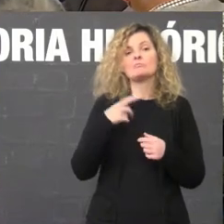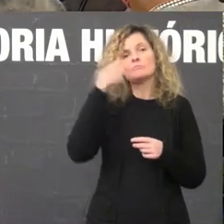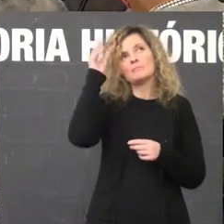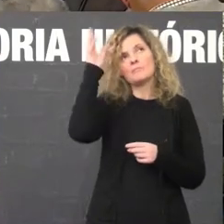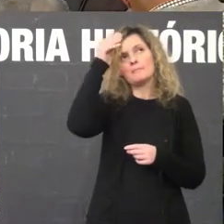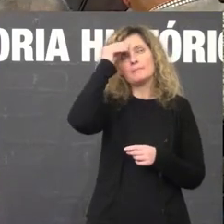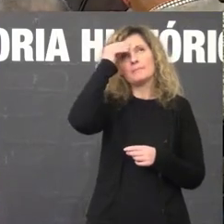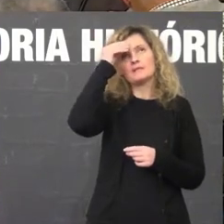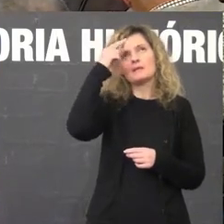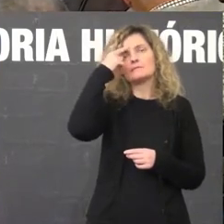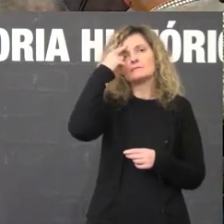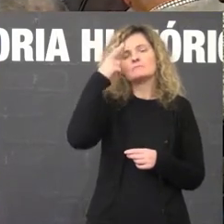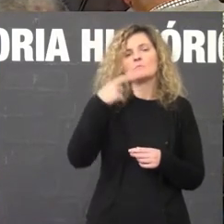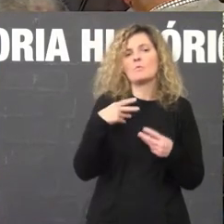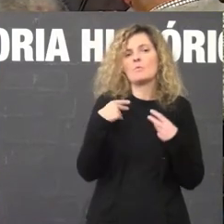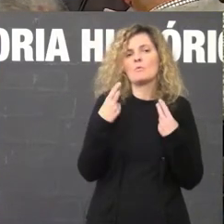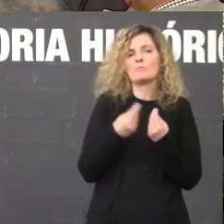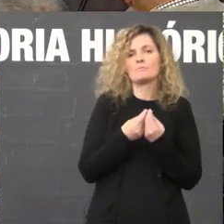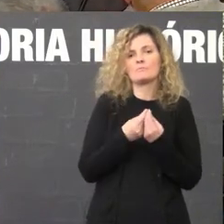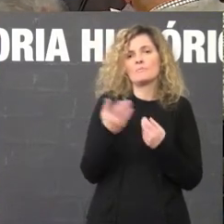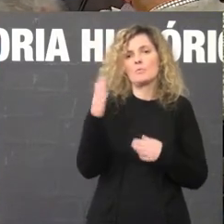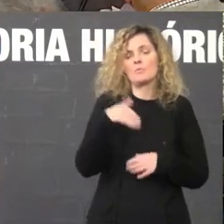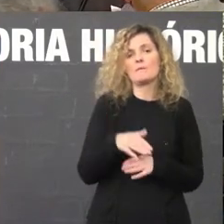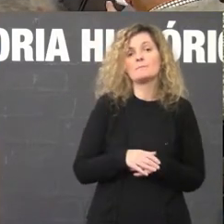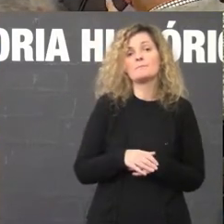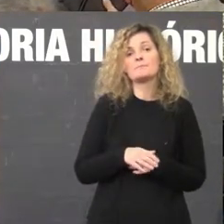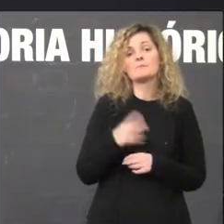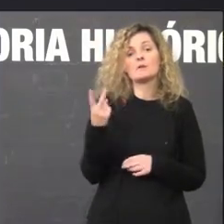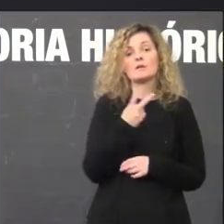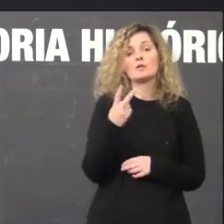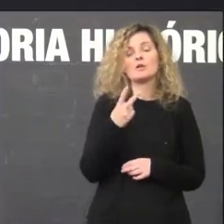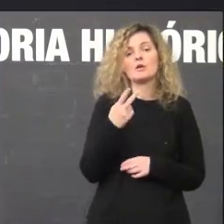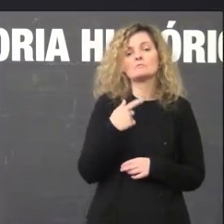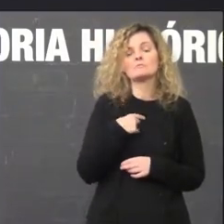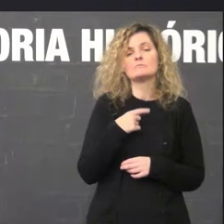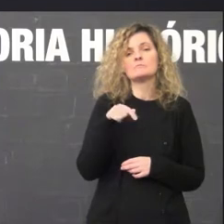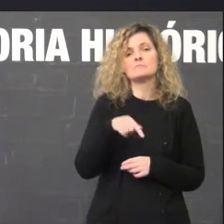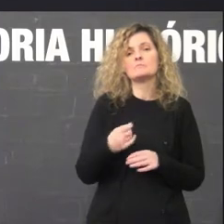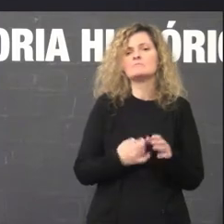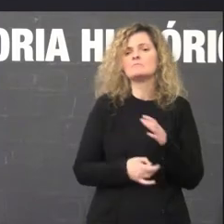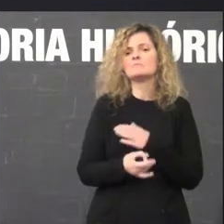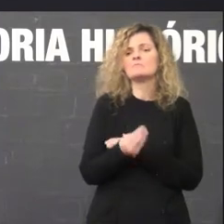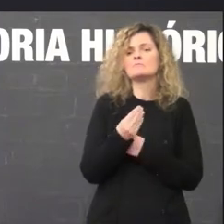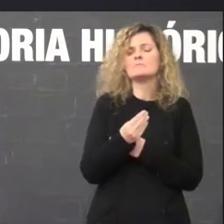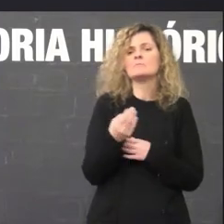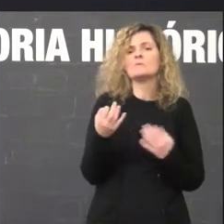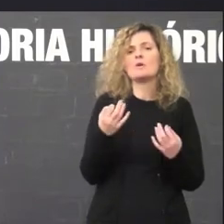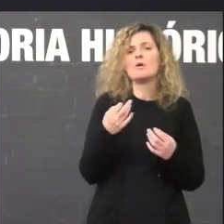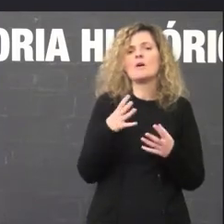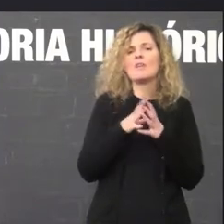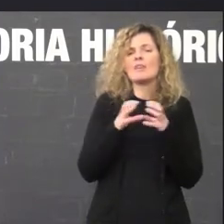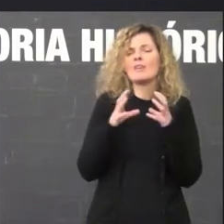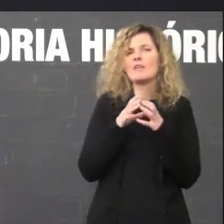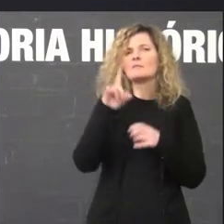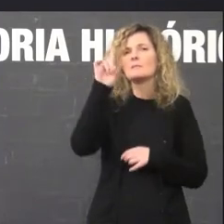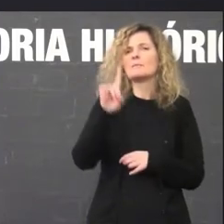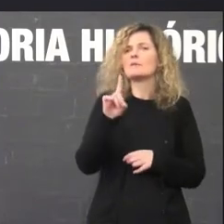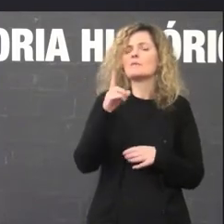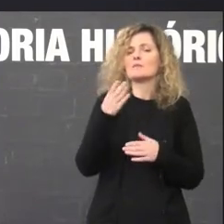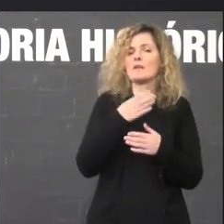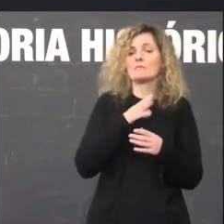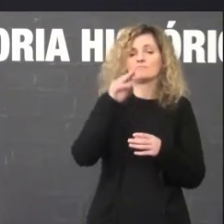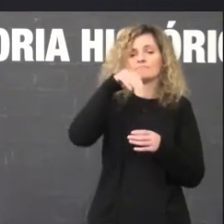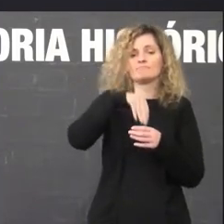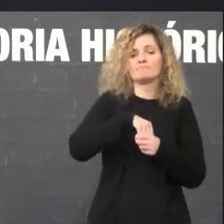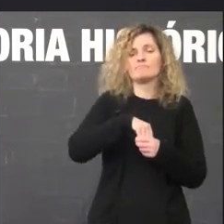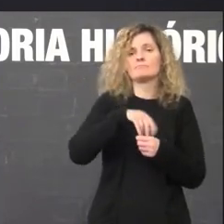non tiña tampouco. E deses dous vectores nace tamén o deseo primeiro de entrar na